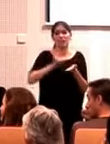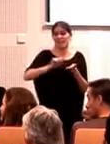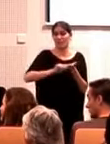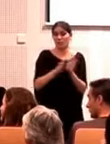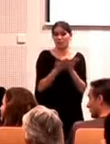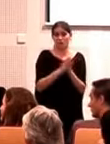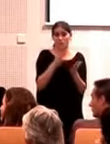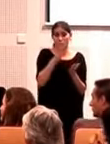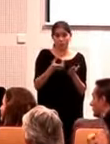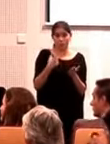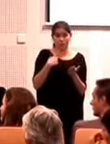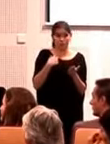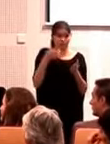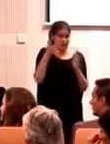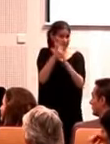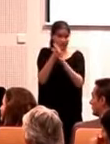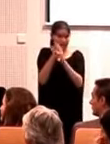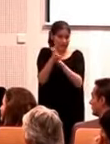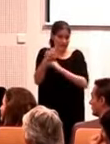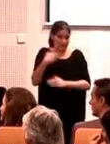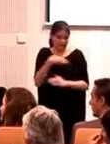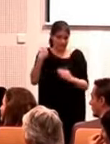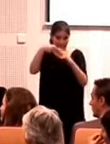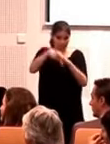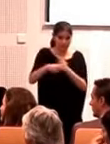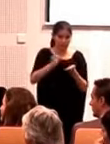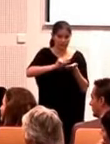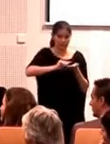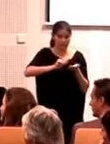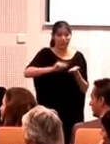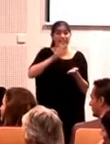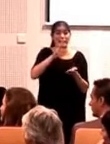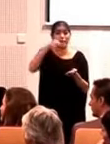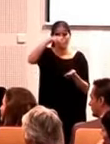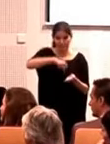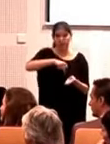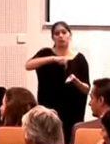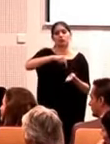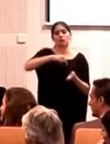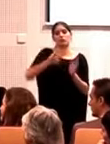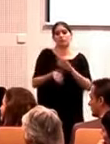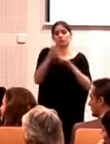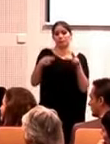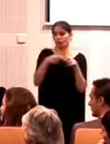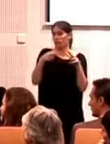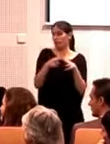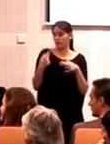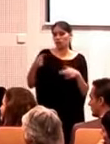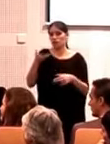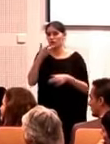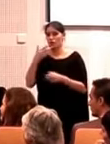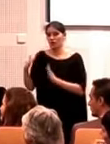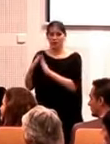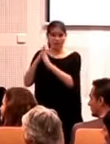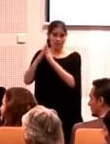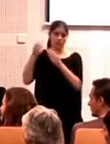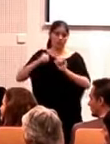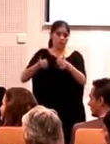para explicarlo. Y a raíz de ahí, pues estamos donde estamos. Porque a raíz de ahí conocimos a María y empezamos todo este proyecto.